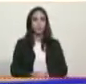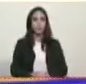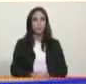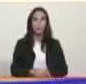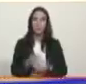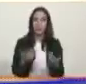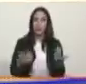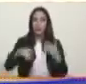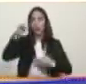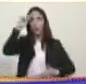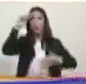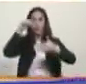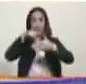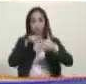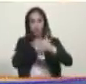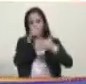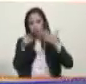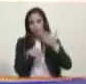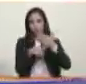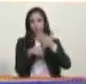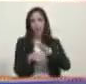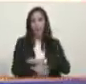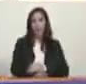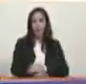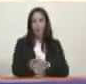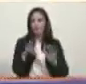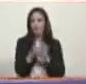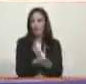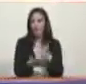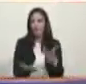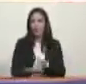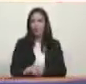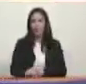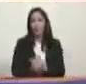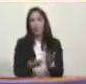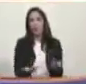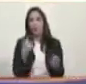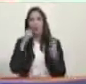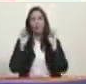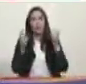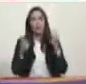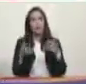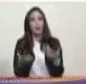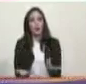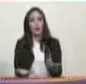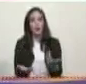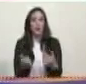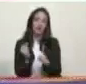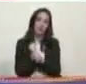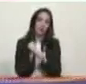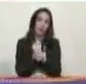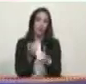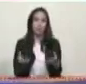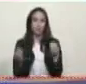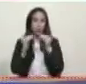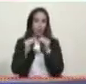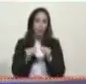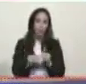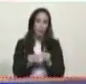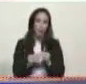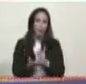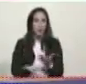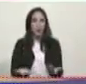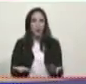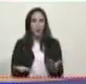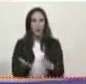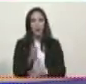vértice número 5, presidente, se corresponde con la nueva lógica con la cual debemos trabajar a los efectos de garantizar